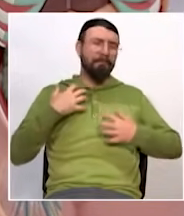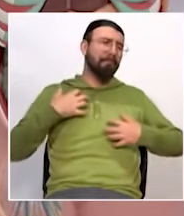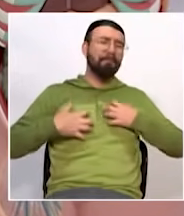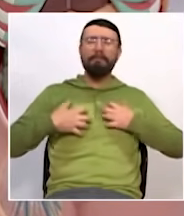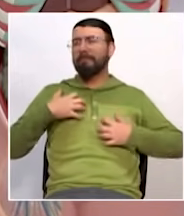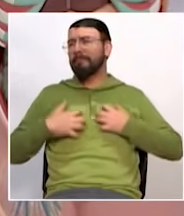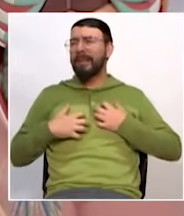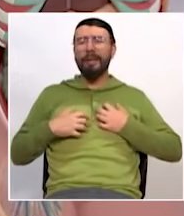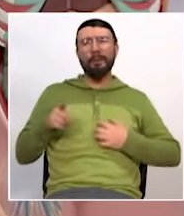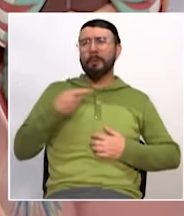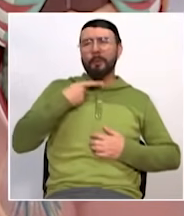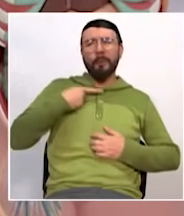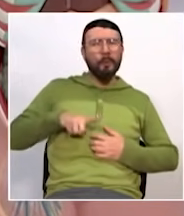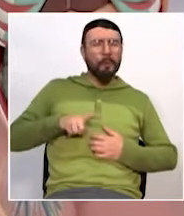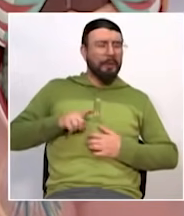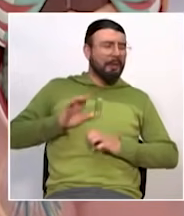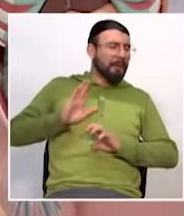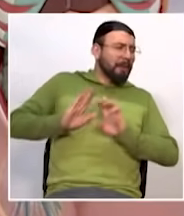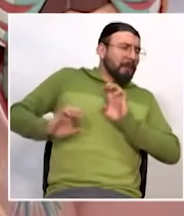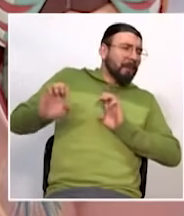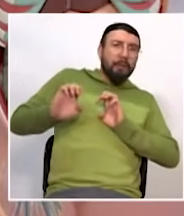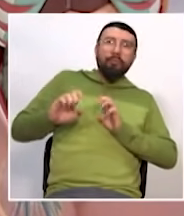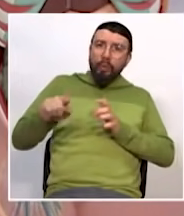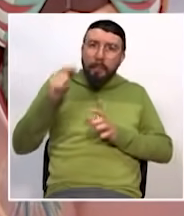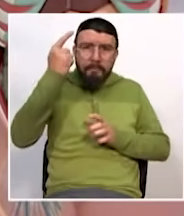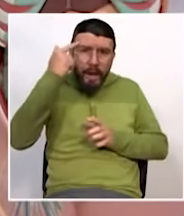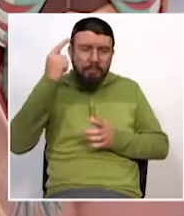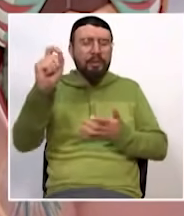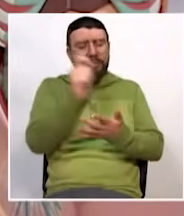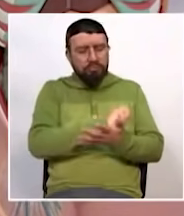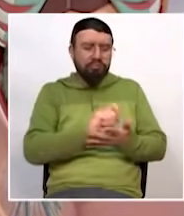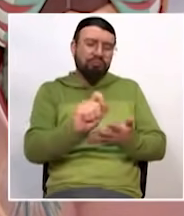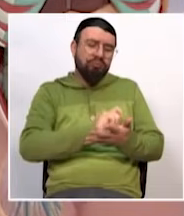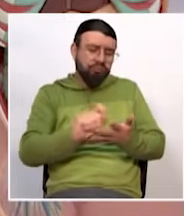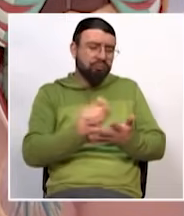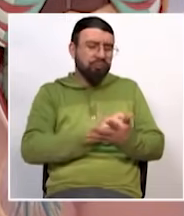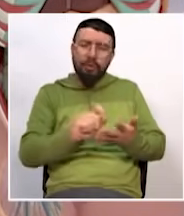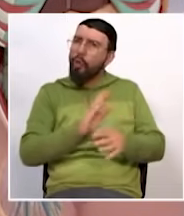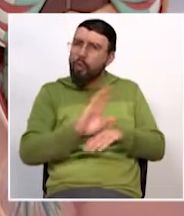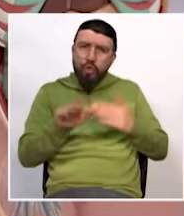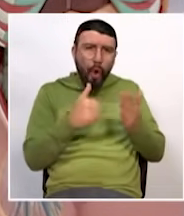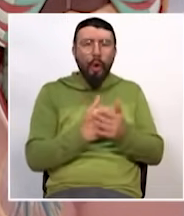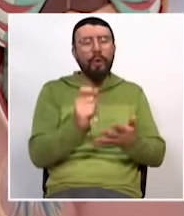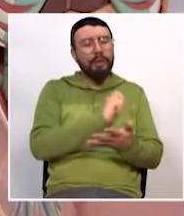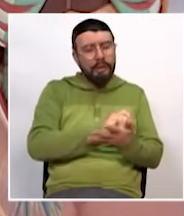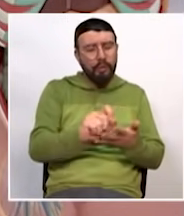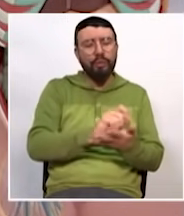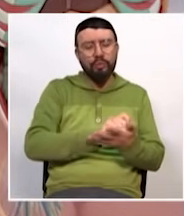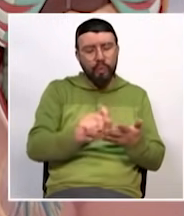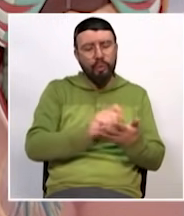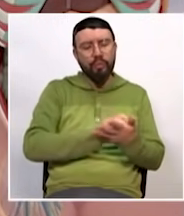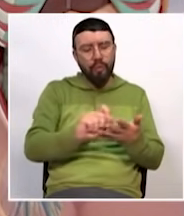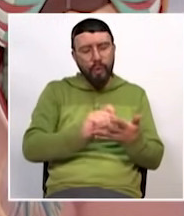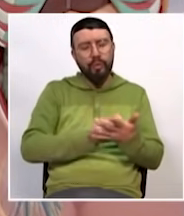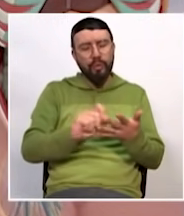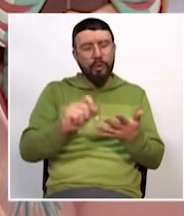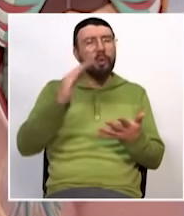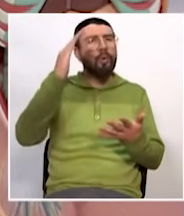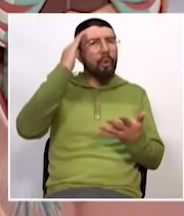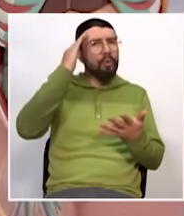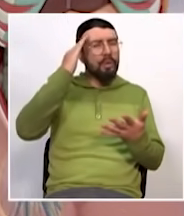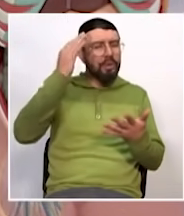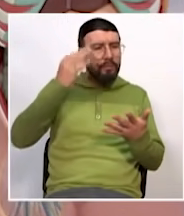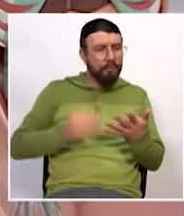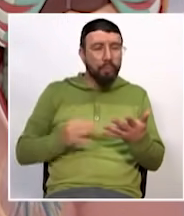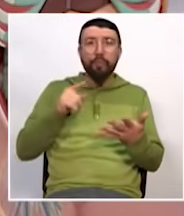incomodidad afugias todos los temores escribanos aquí tomando conciencia esencialmente no de lo